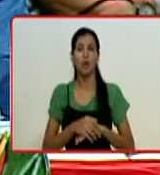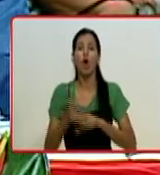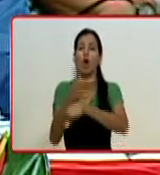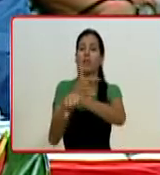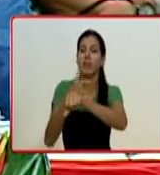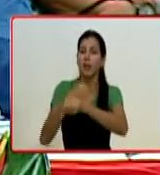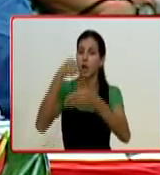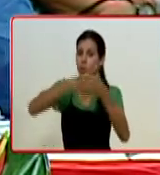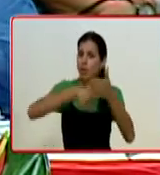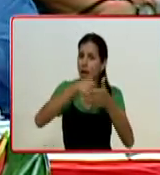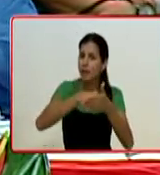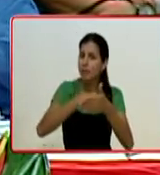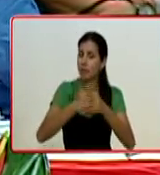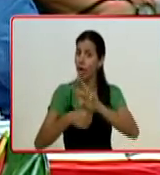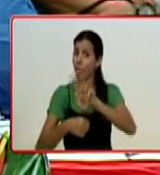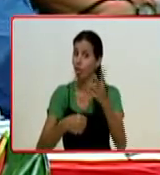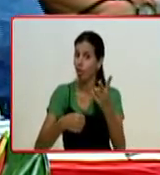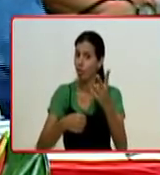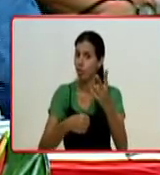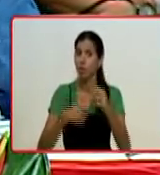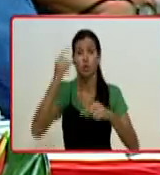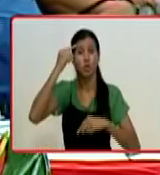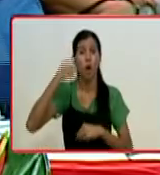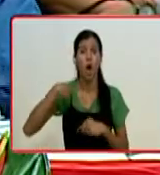y luchar todos los días.